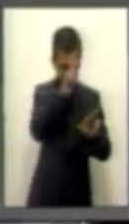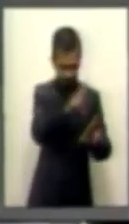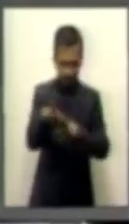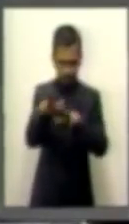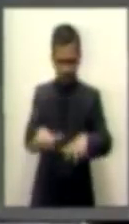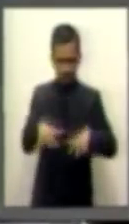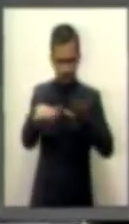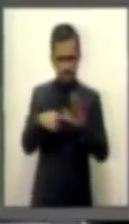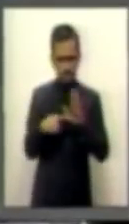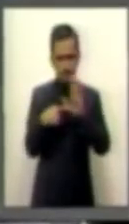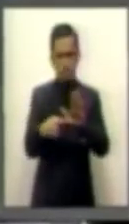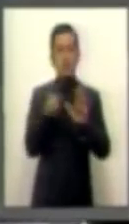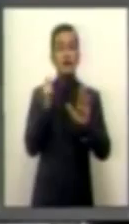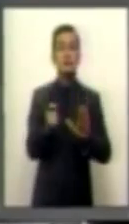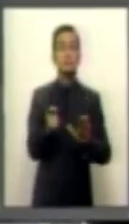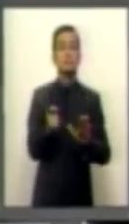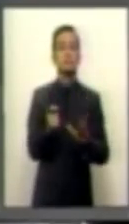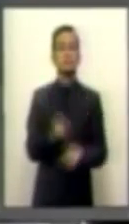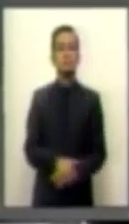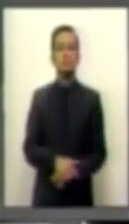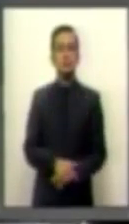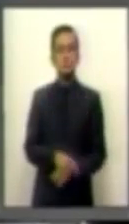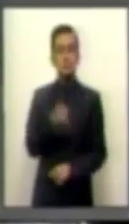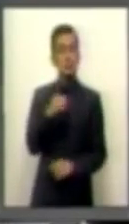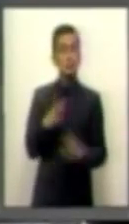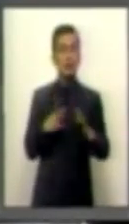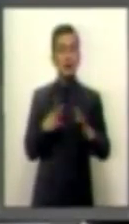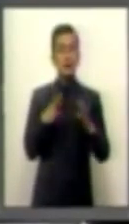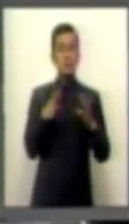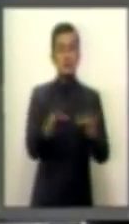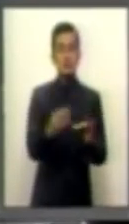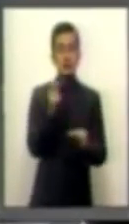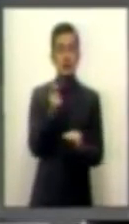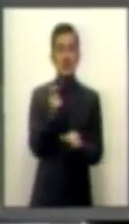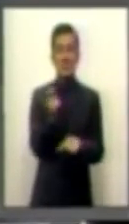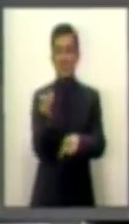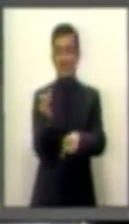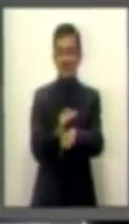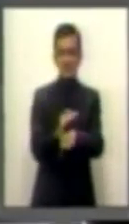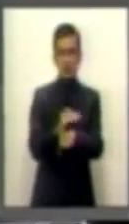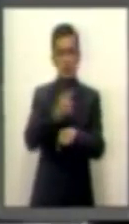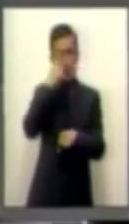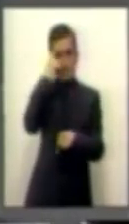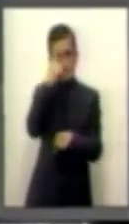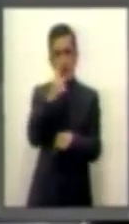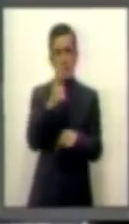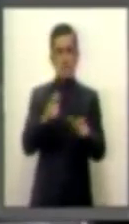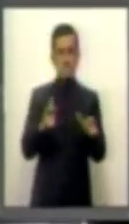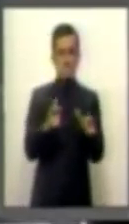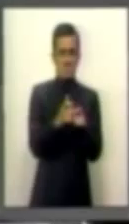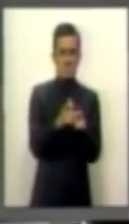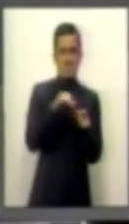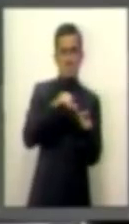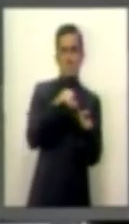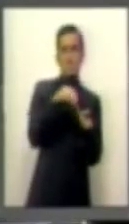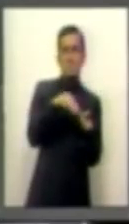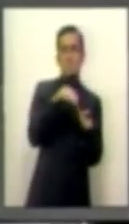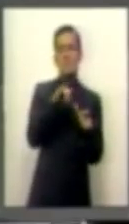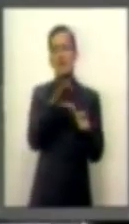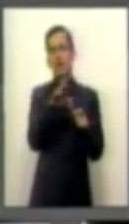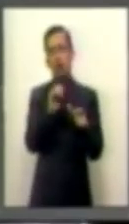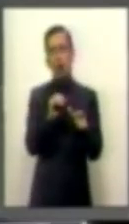la creación de la defensoría del micro pequeño y mediano empresario que será